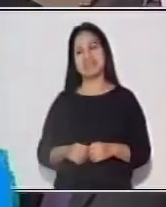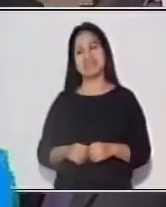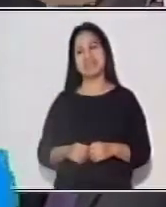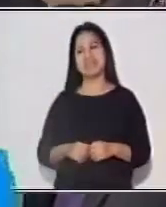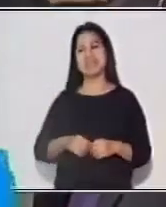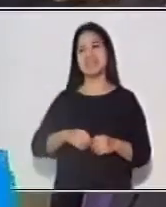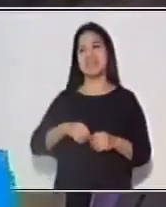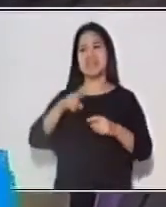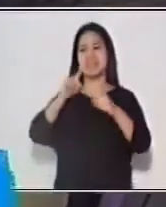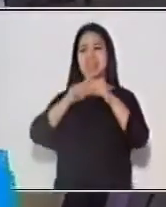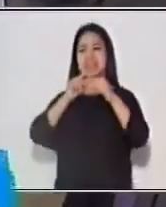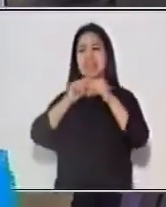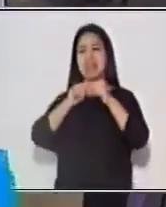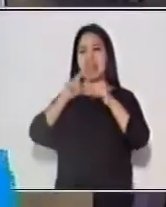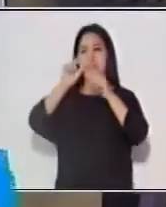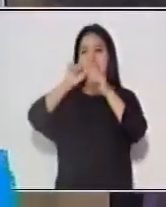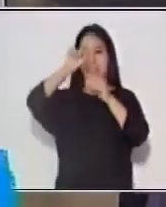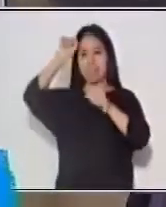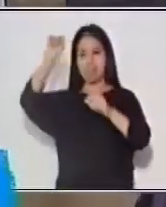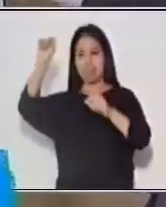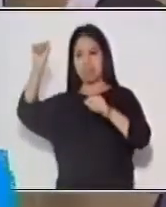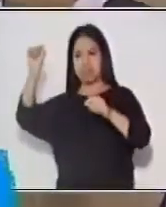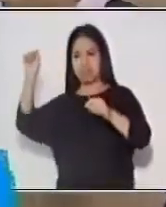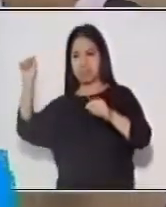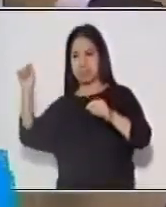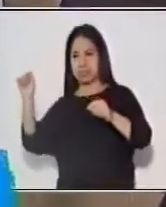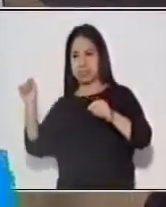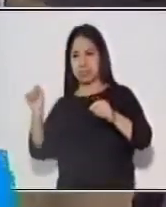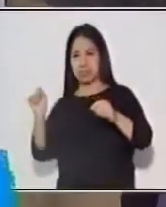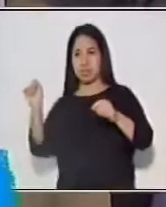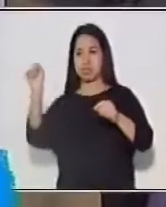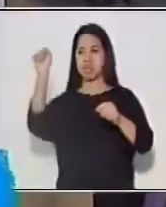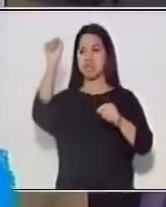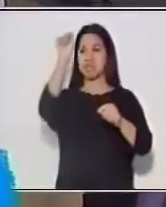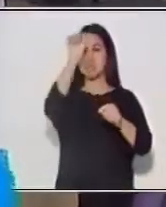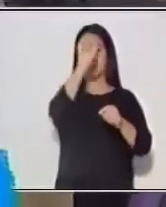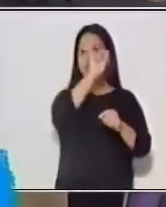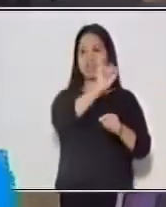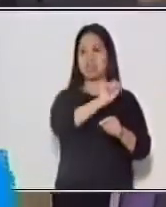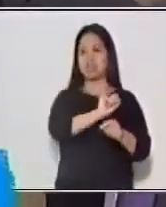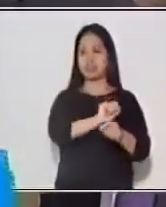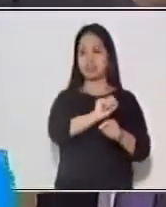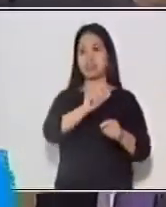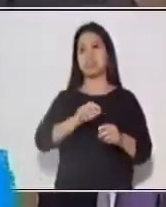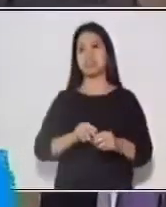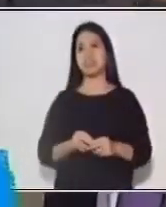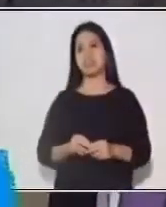hasta acá para poder hacer el trazo de nuestra elipse.